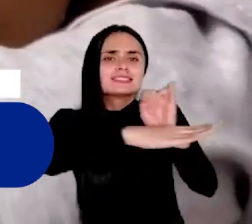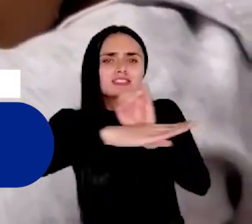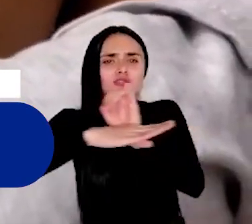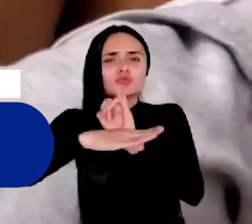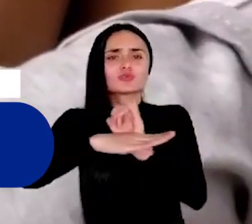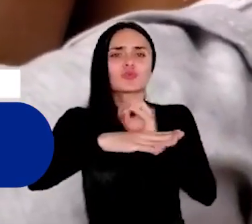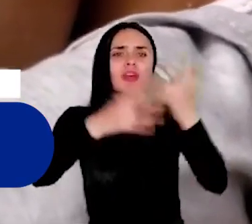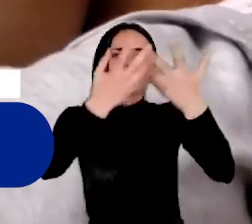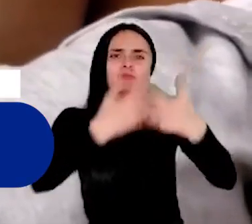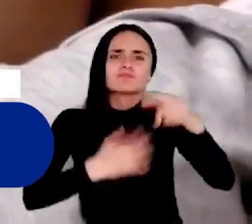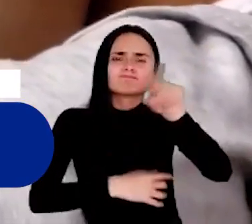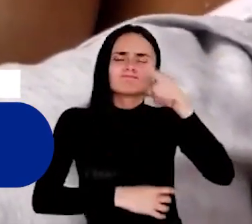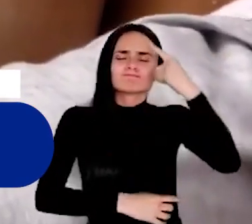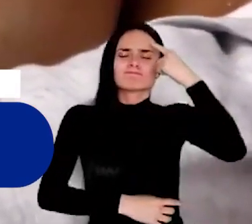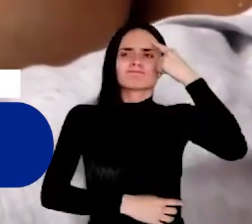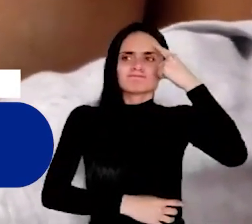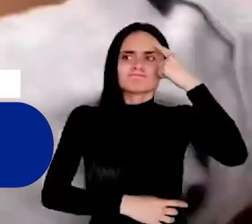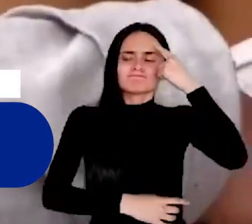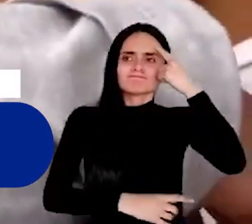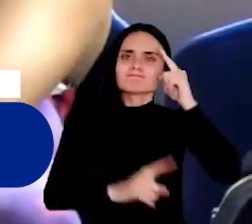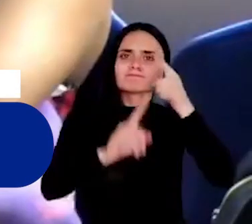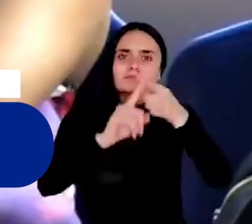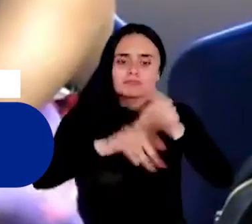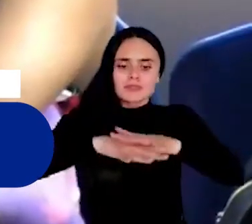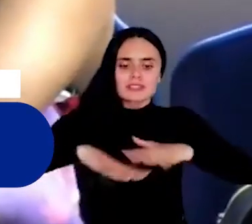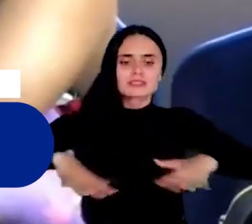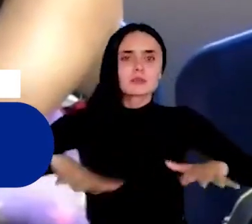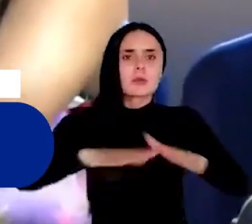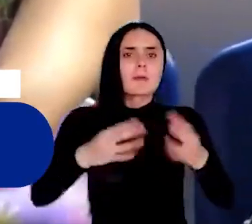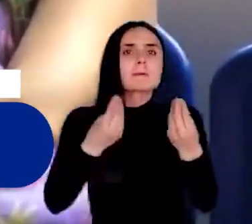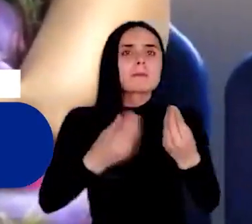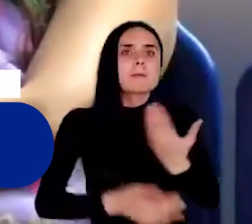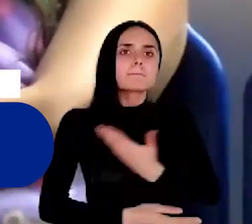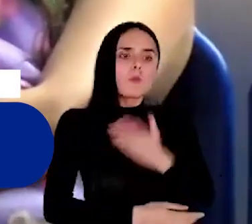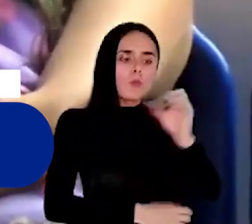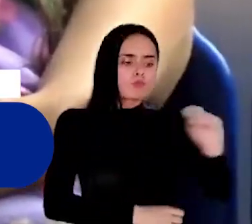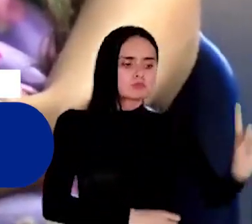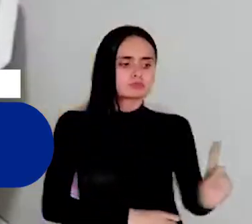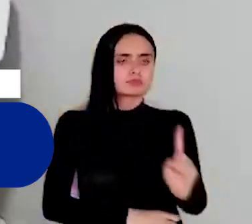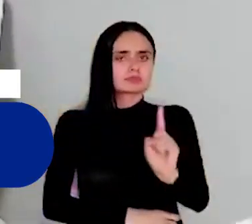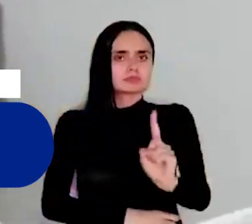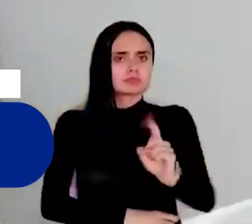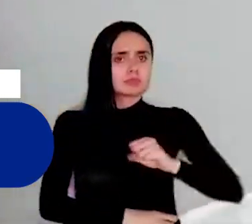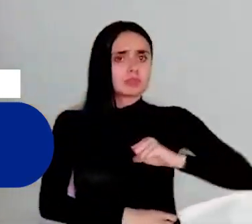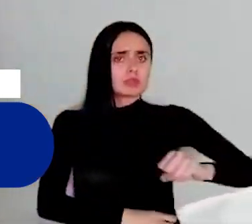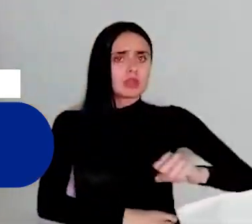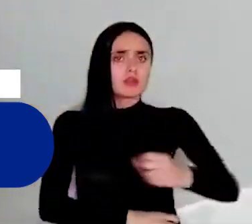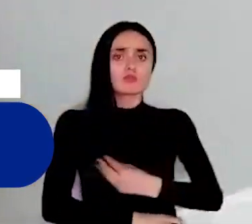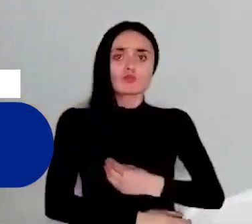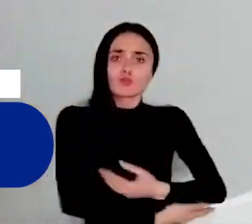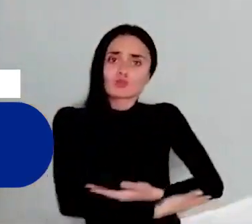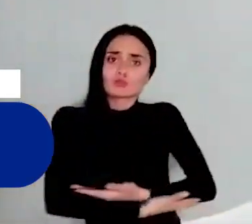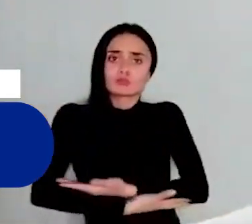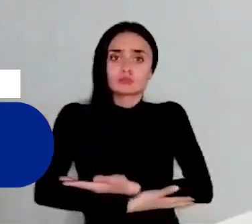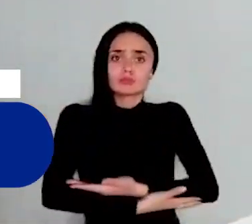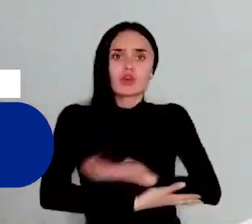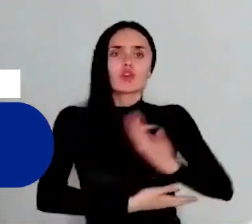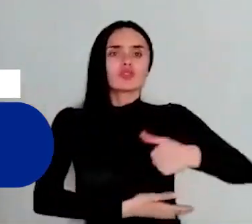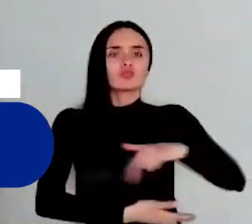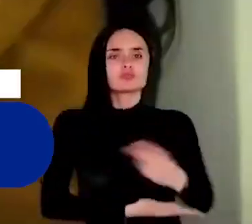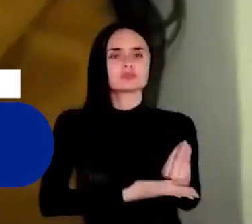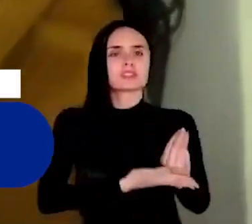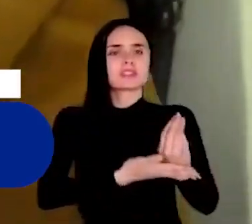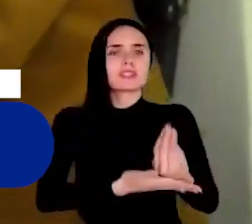lactancia materna con el lema Facilitar la lactancia materna, marcando la diferencia para las madres y padres que trabajan. Desde el